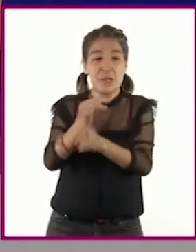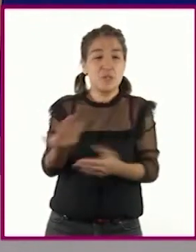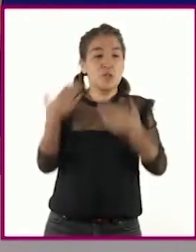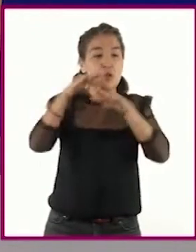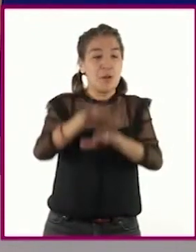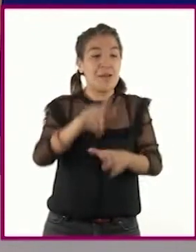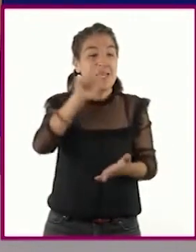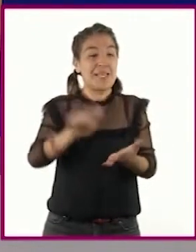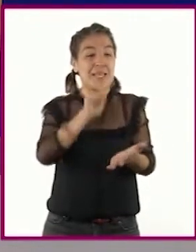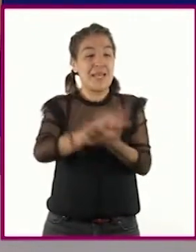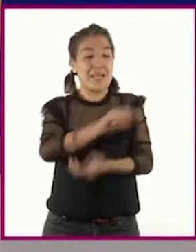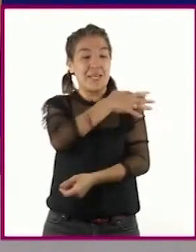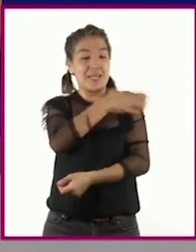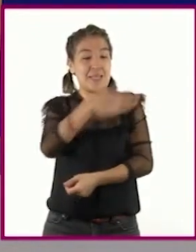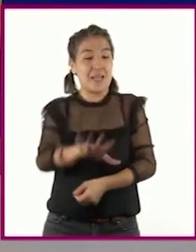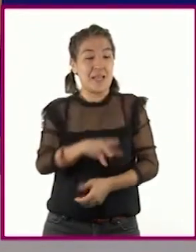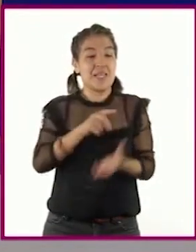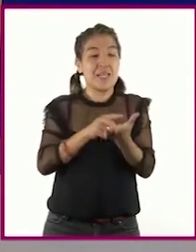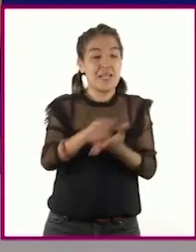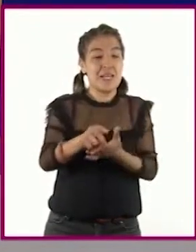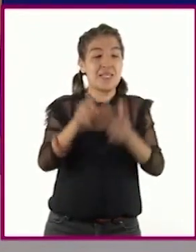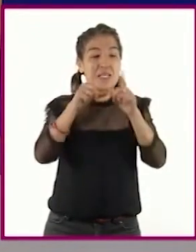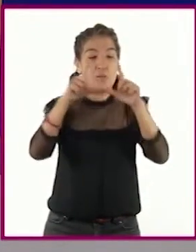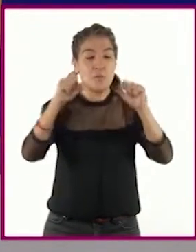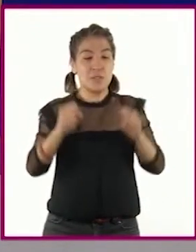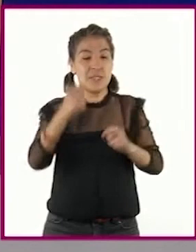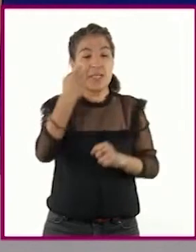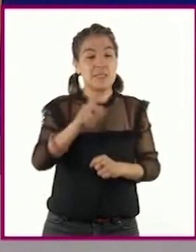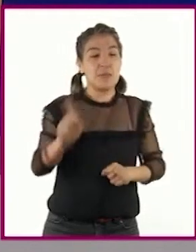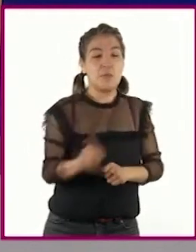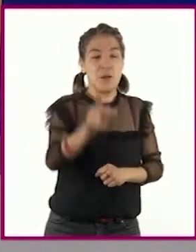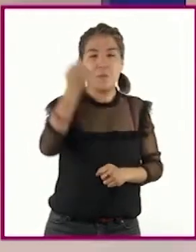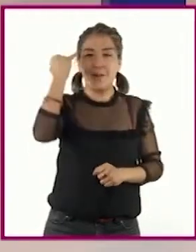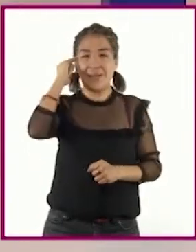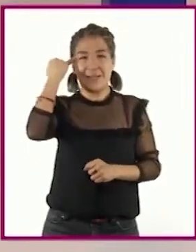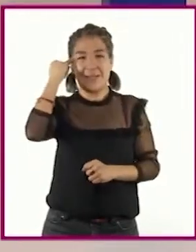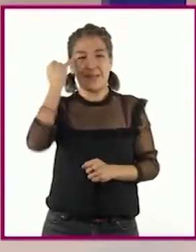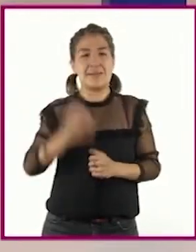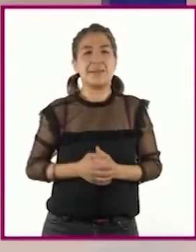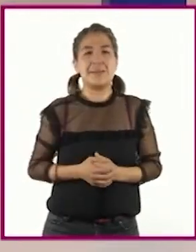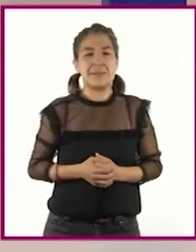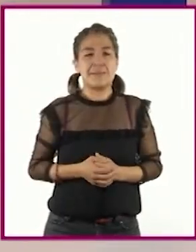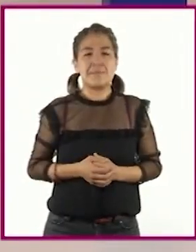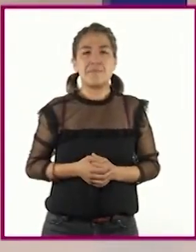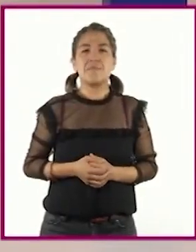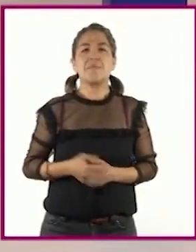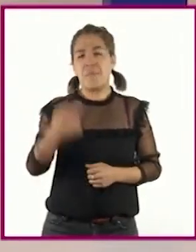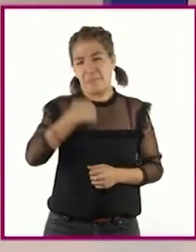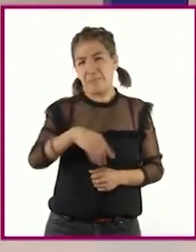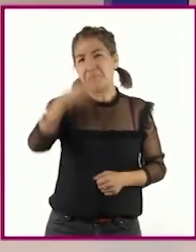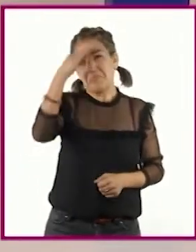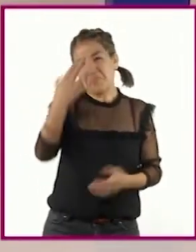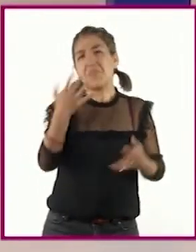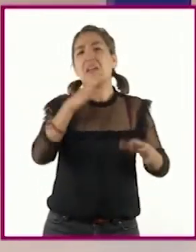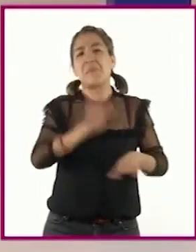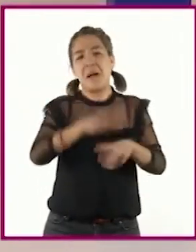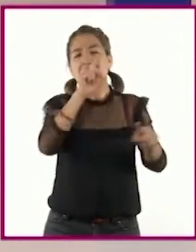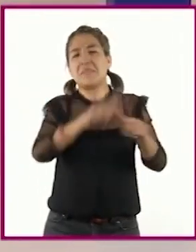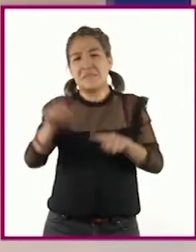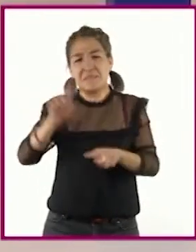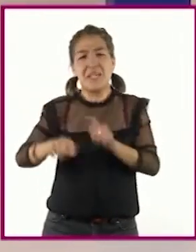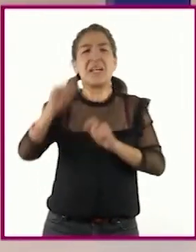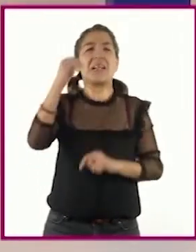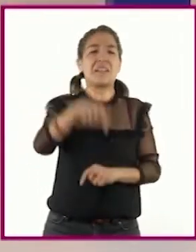sobre la Ley General de Derechos Lingüísticos de los Pueblos Indígenas. Se me ocurren muchas revistas y sitios de